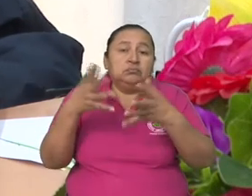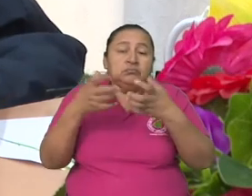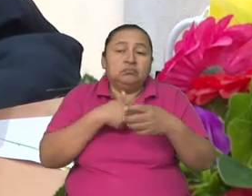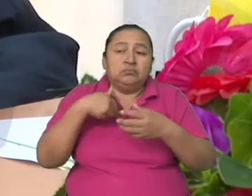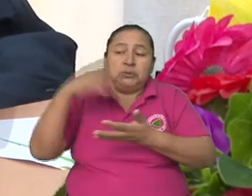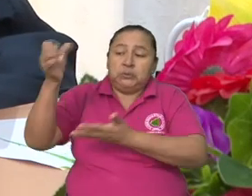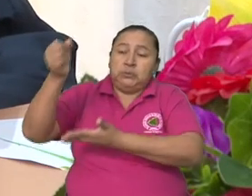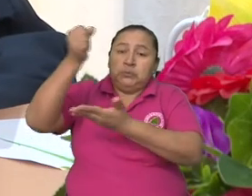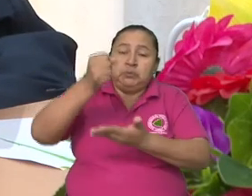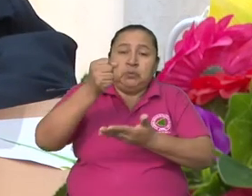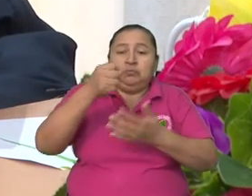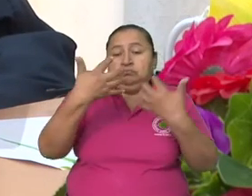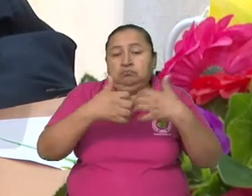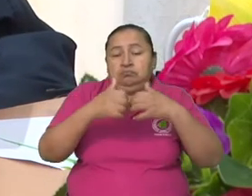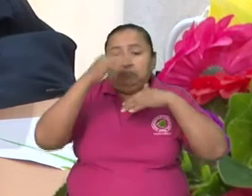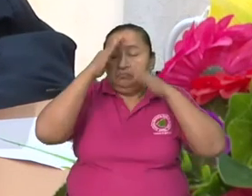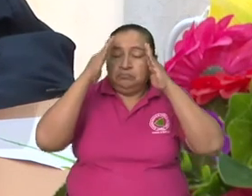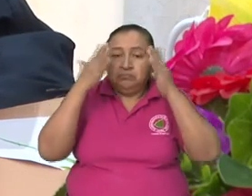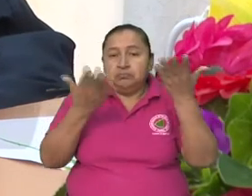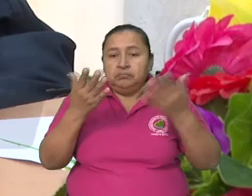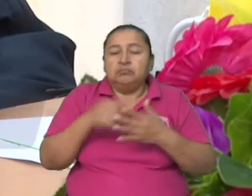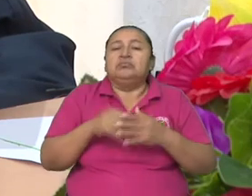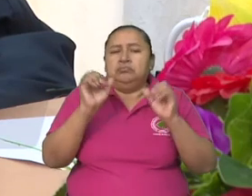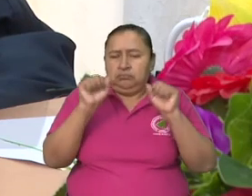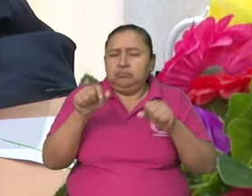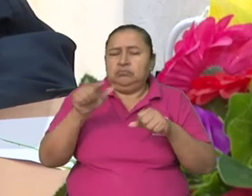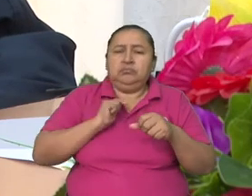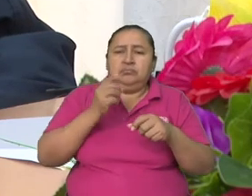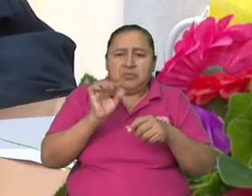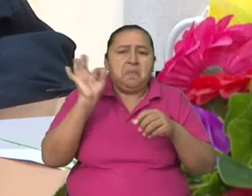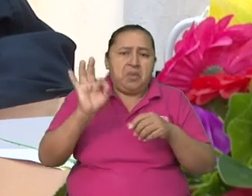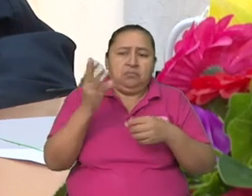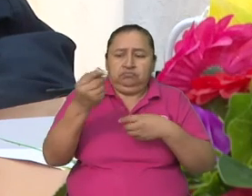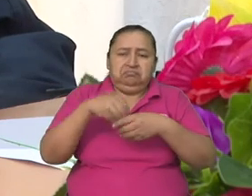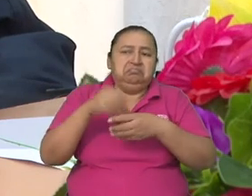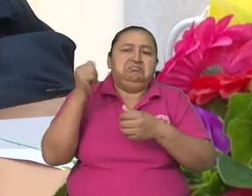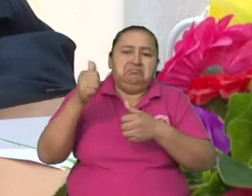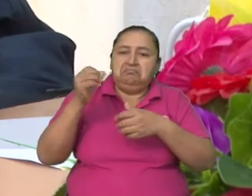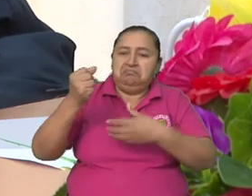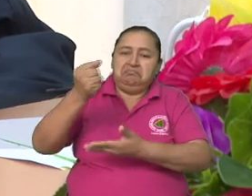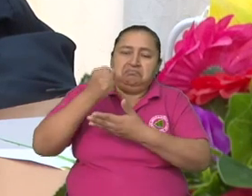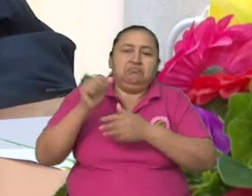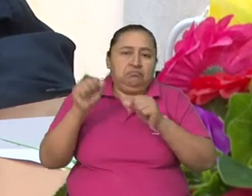inversión pública-privada. Son rentables ese tipo de negocios. Incluso